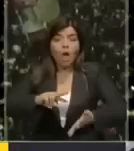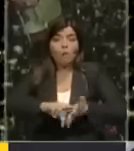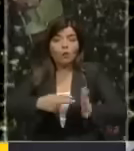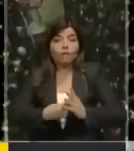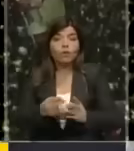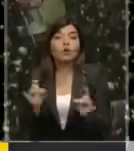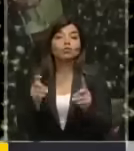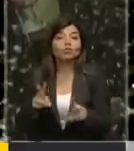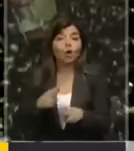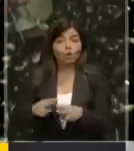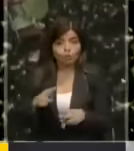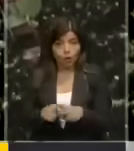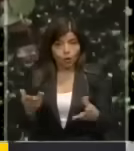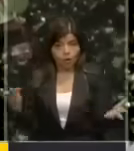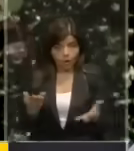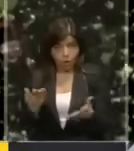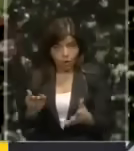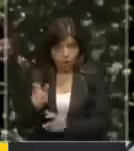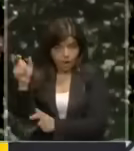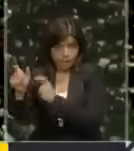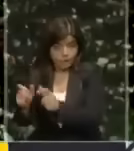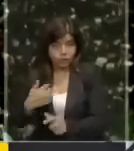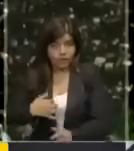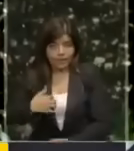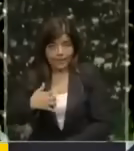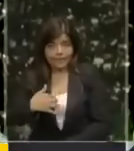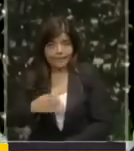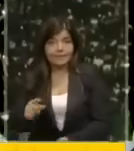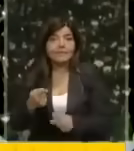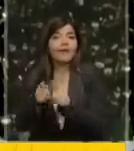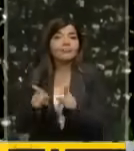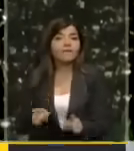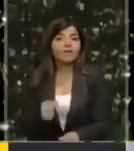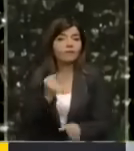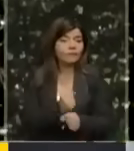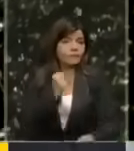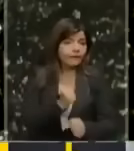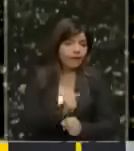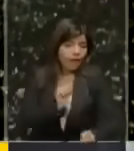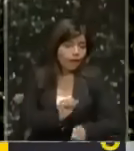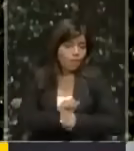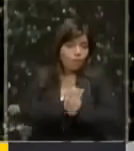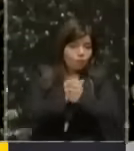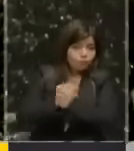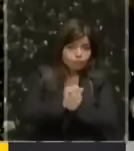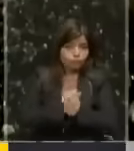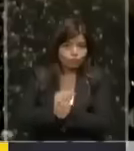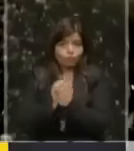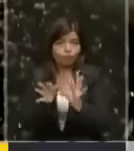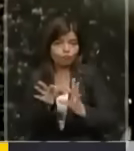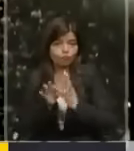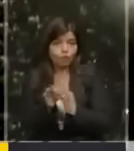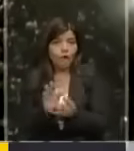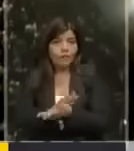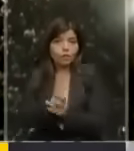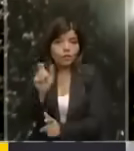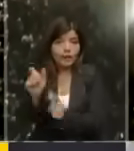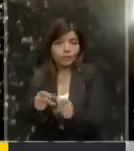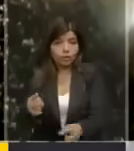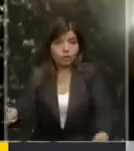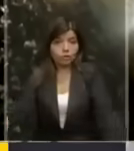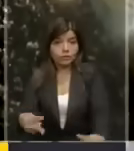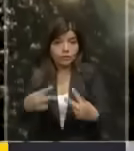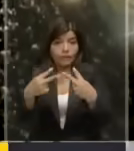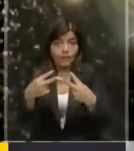tienen solución si aquellos que queremos una Argentina distinta trabajamos juntos. A todos aquellos que nos están mirando